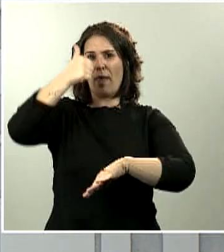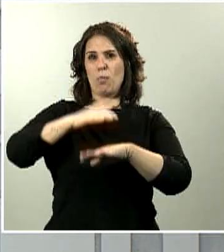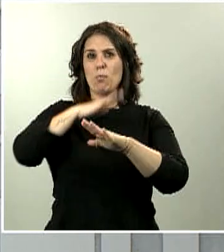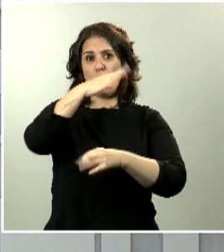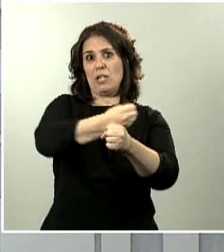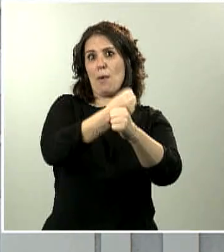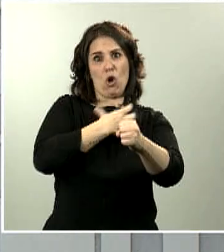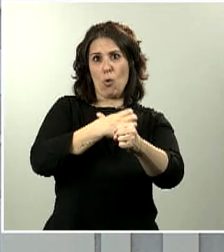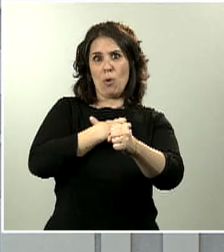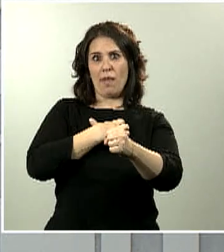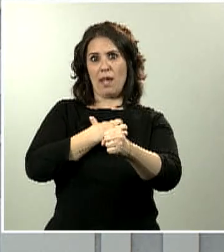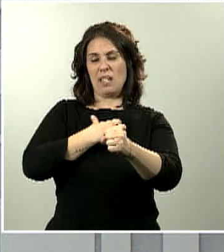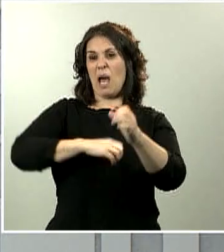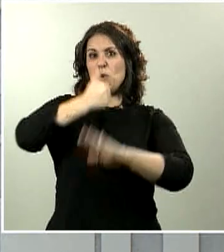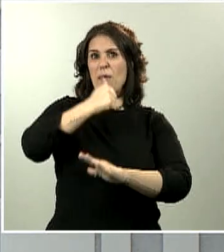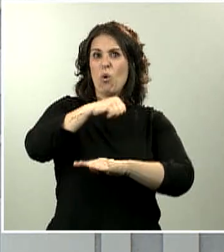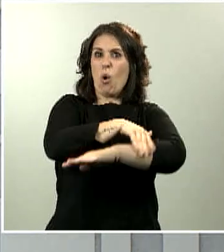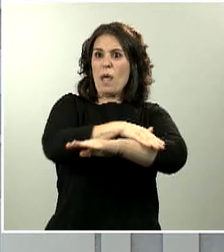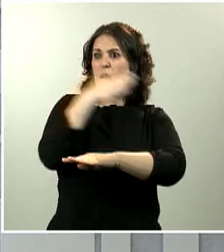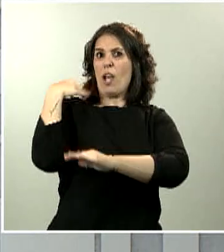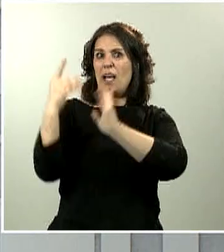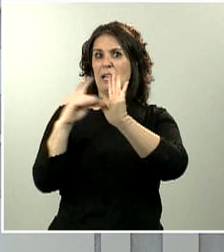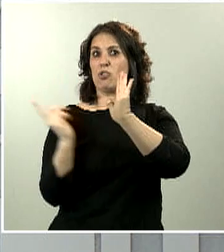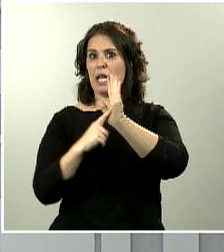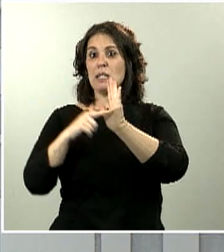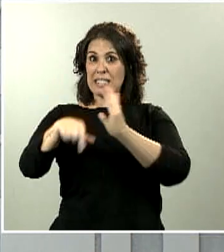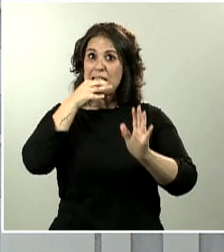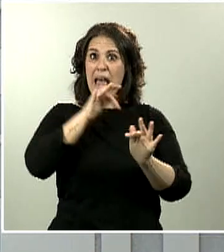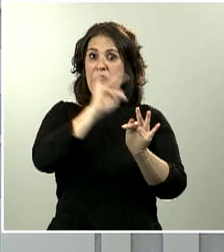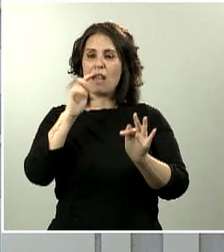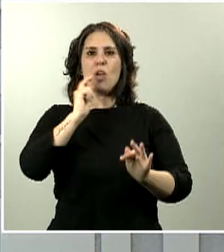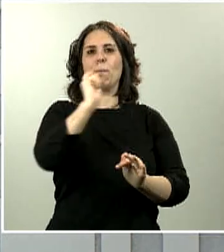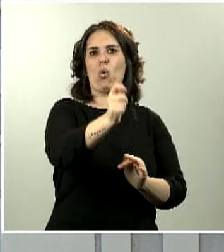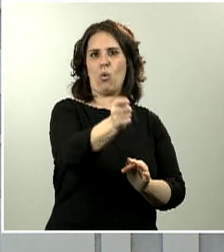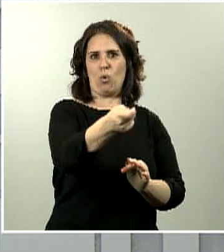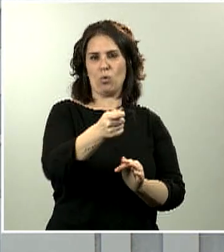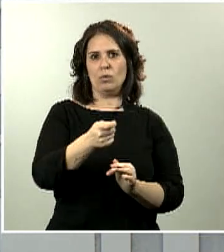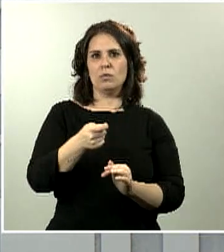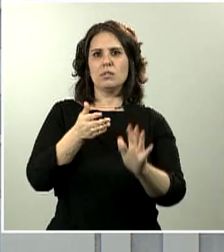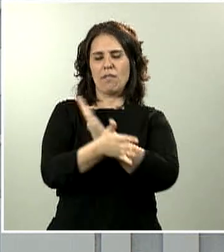los pasados decretos leyes. Una actividad que supondrá una inyección de